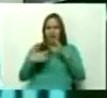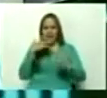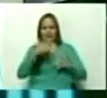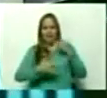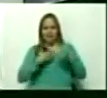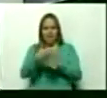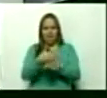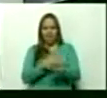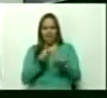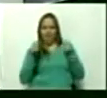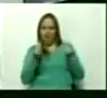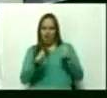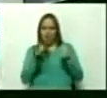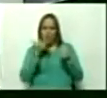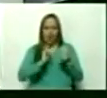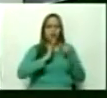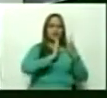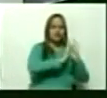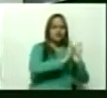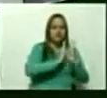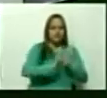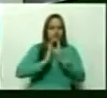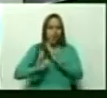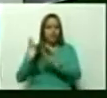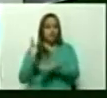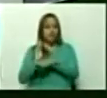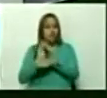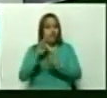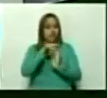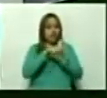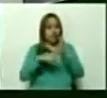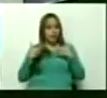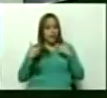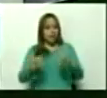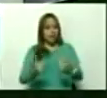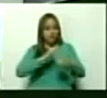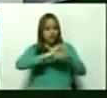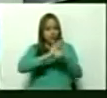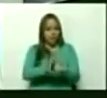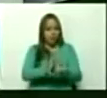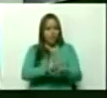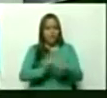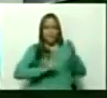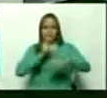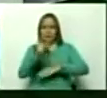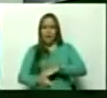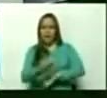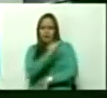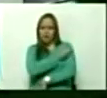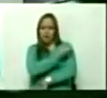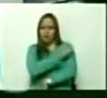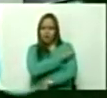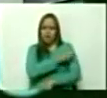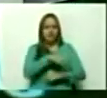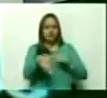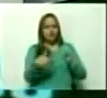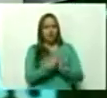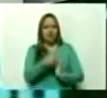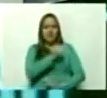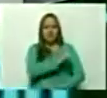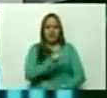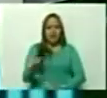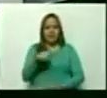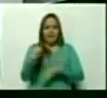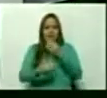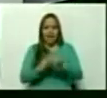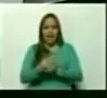actividades previas. ¿Cómo lo organizan? Cuidando, por supuesto, medidas de bioseguridad, planes de vacunación y, bueno, todo lo que se emana desde el